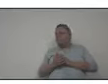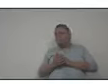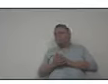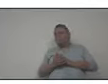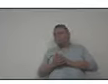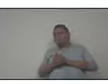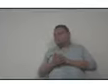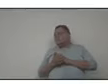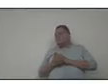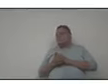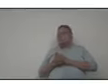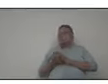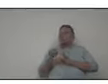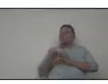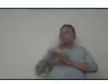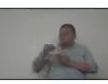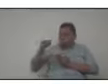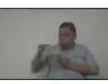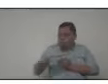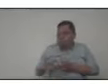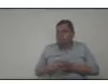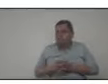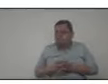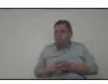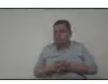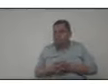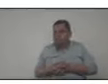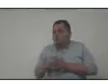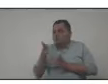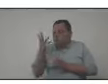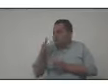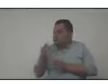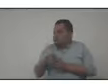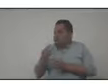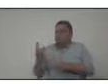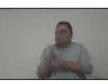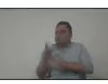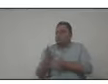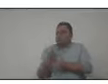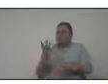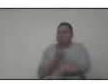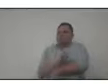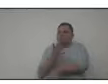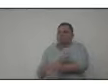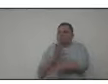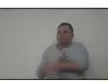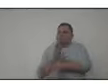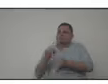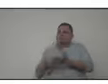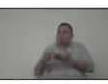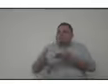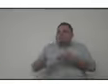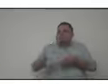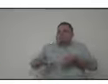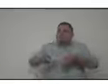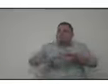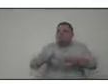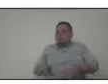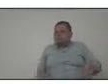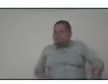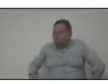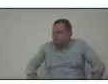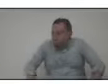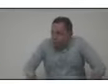más costosos que hay y sobre todo la frecuencia en que se está utilizando hace mucho más el costo.